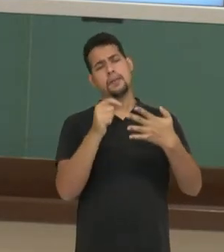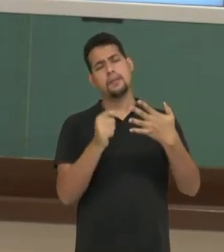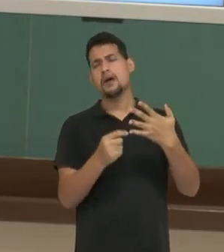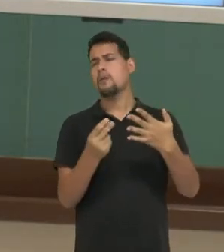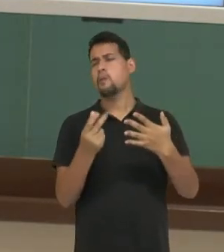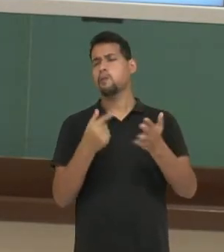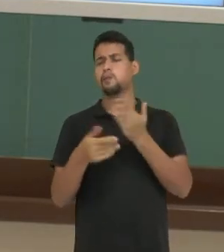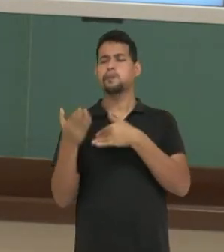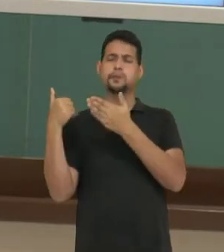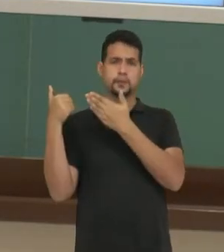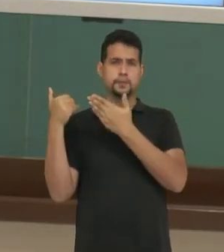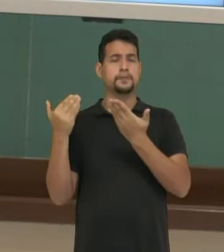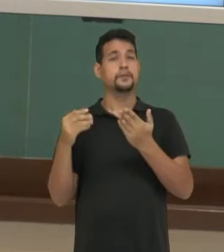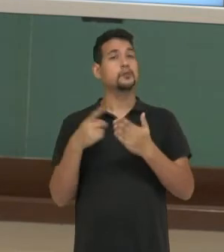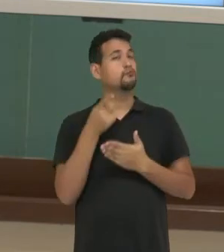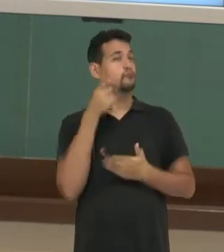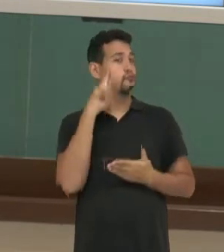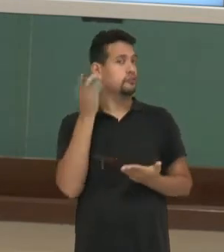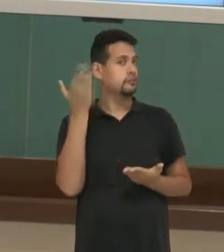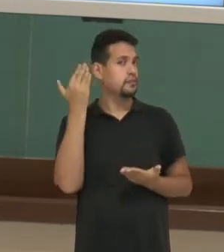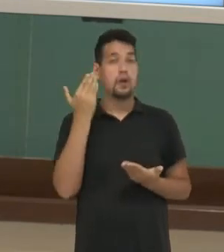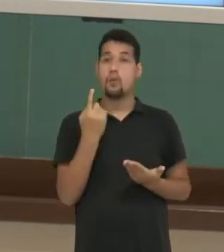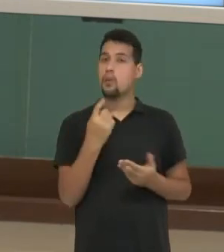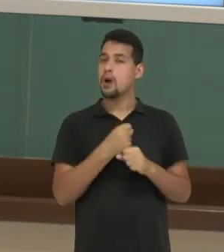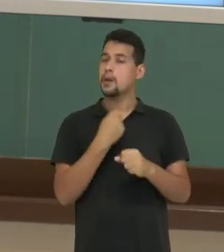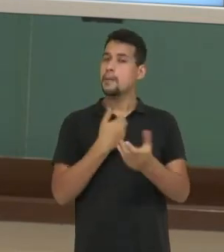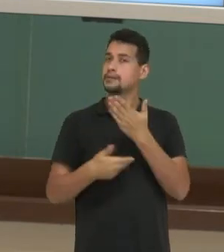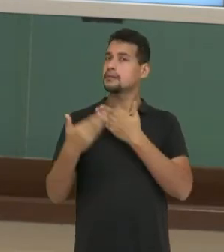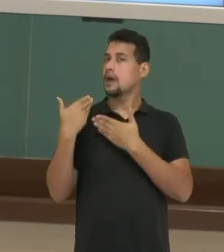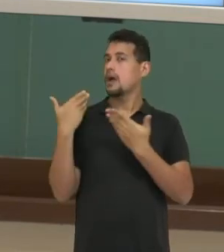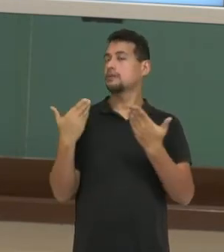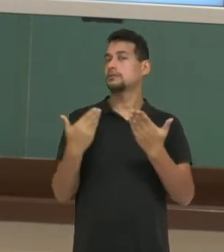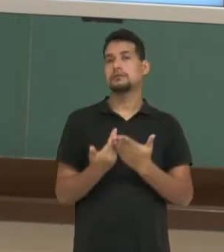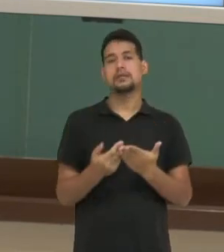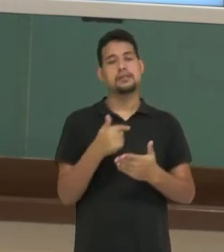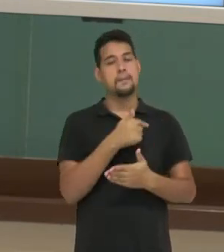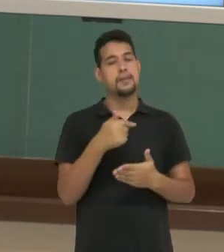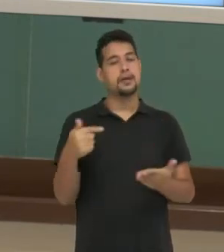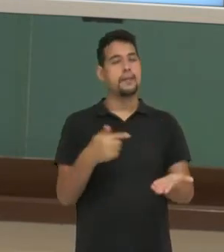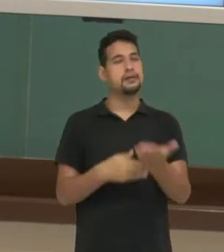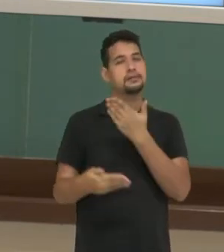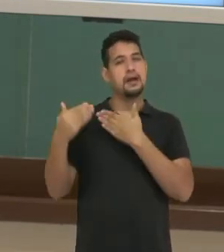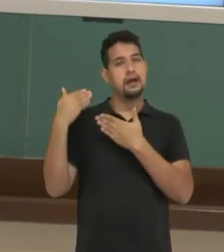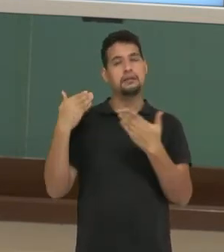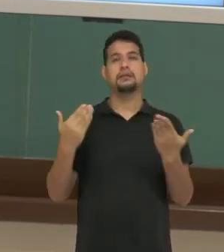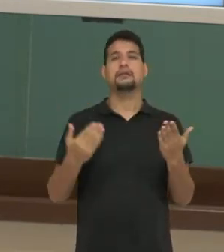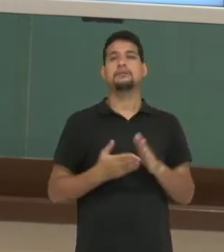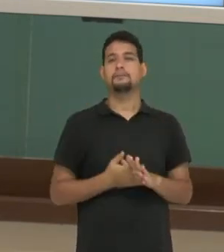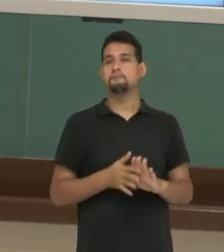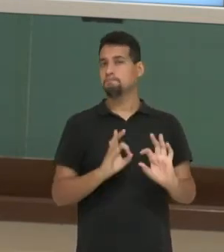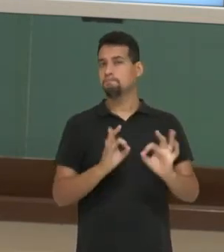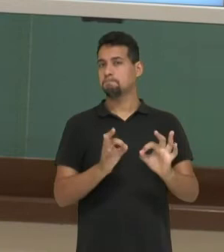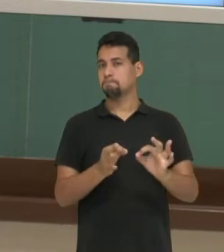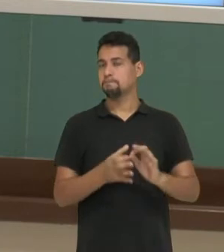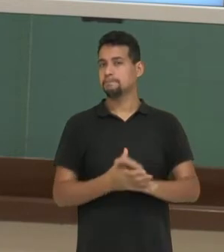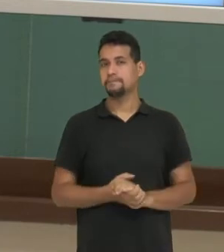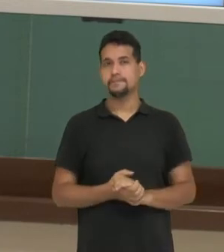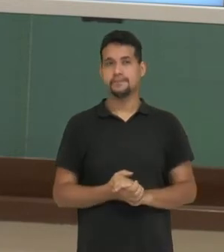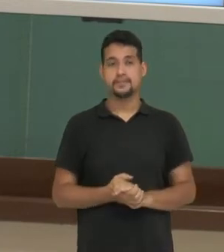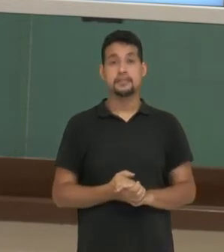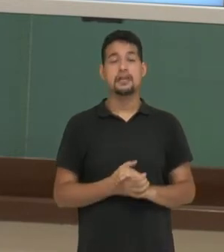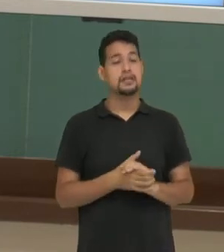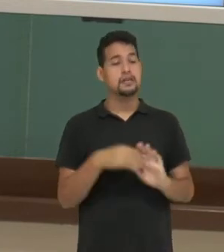muito tempo, um dia, o ano passado, a semana passada, certo? E